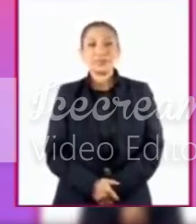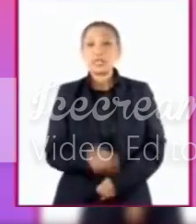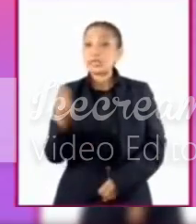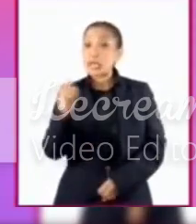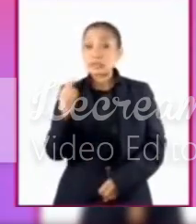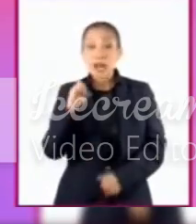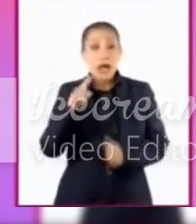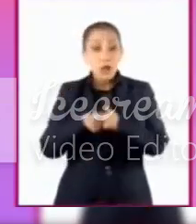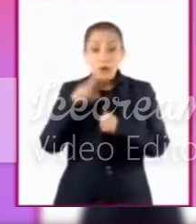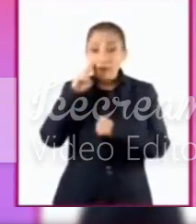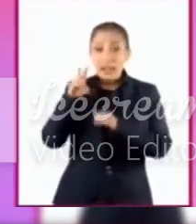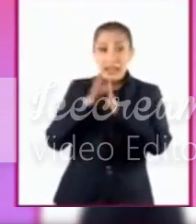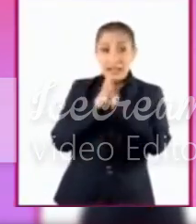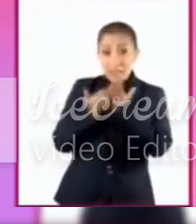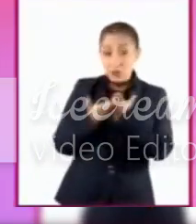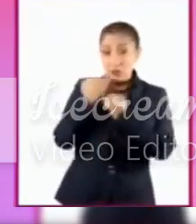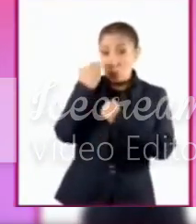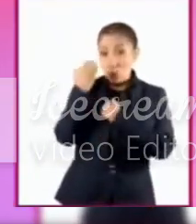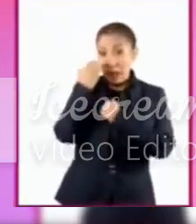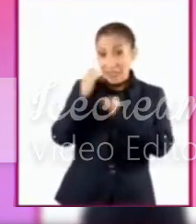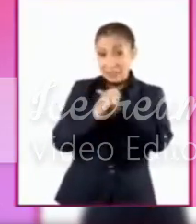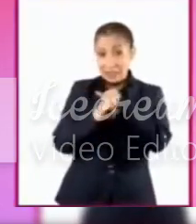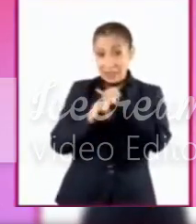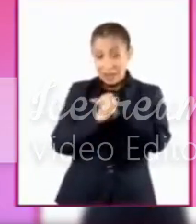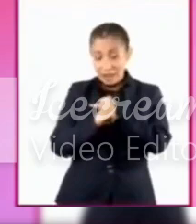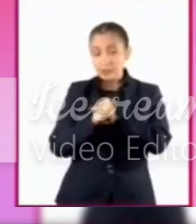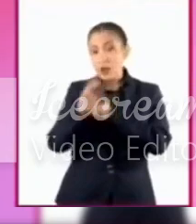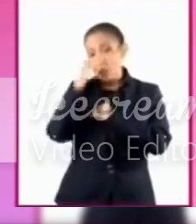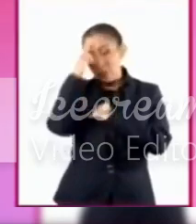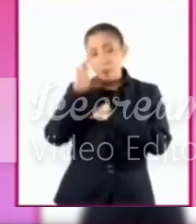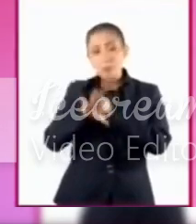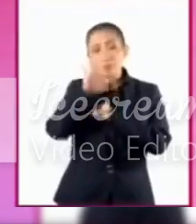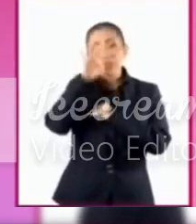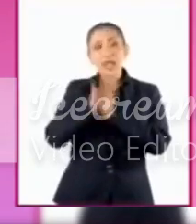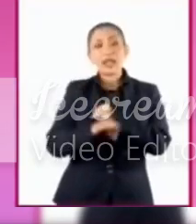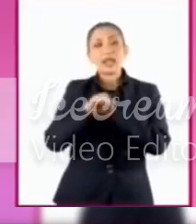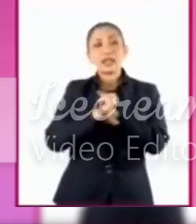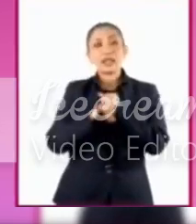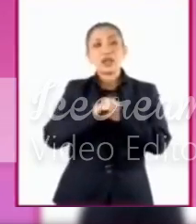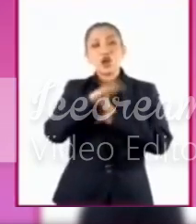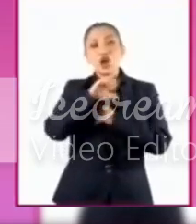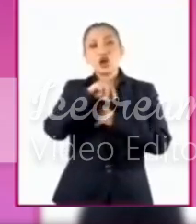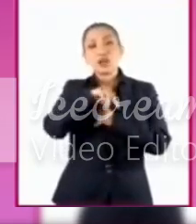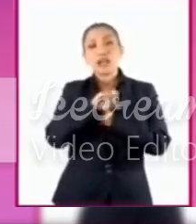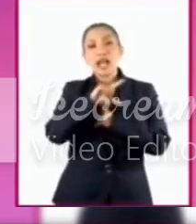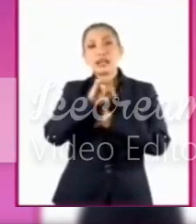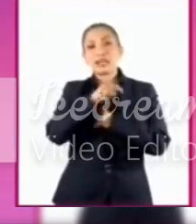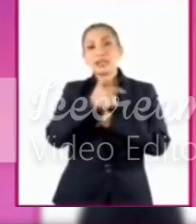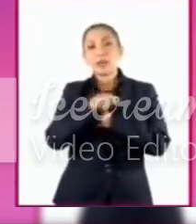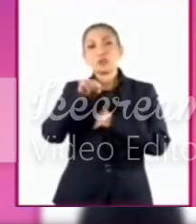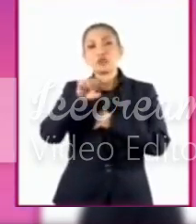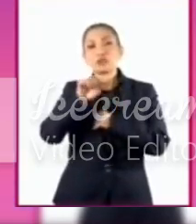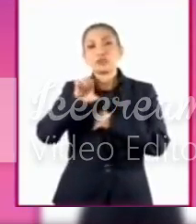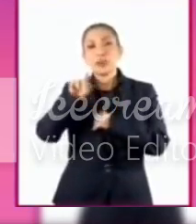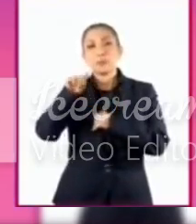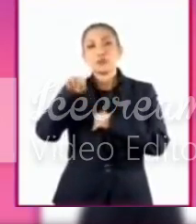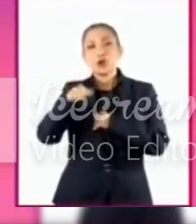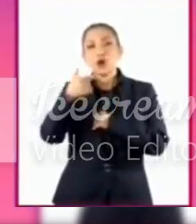Si requieres consultar los libros de texto en versión digital, recuerda que los puedes encontrar en la página